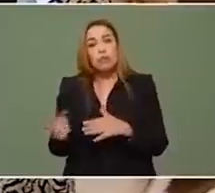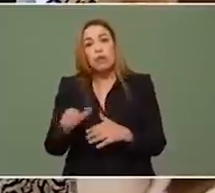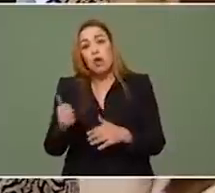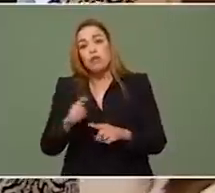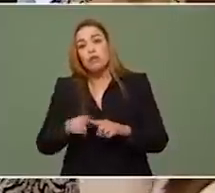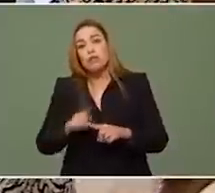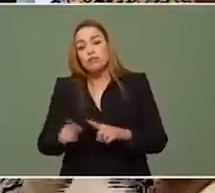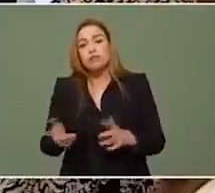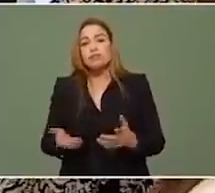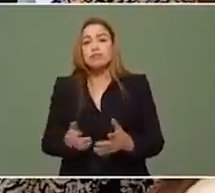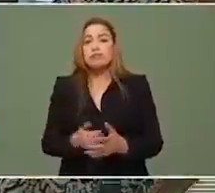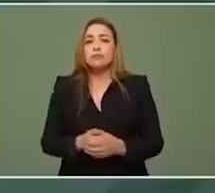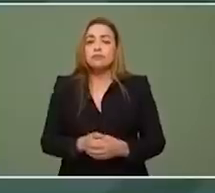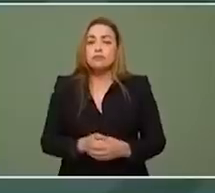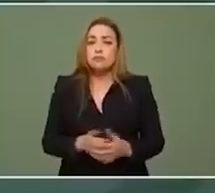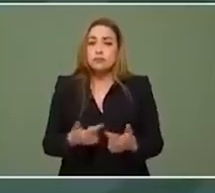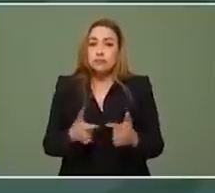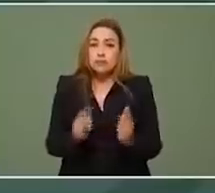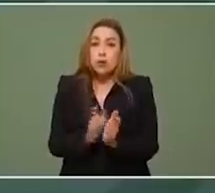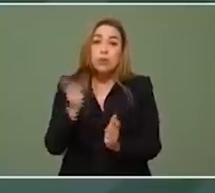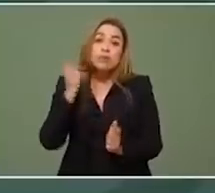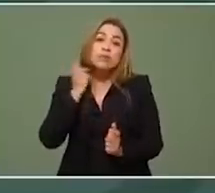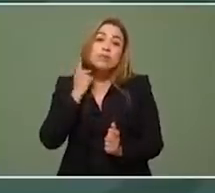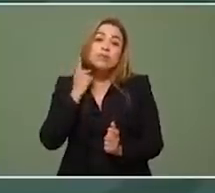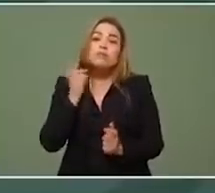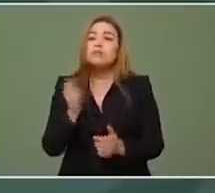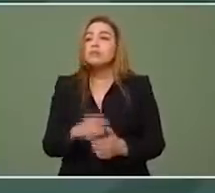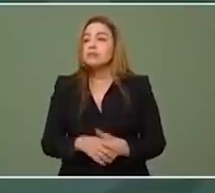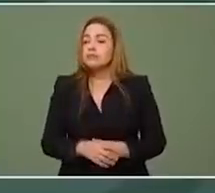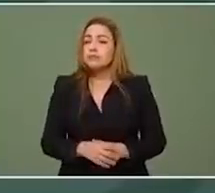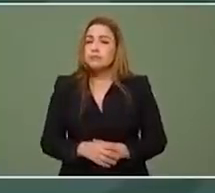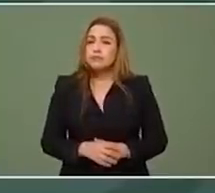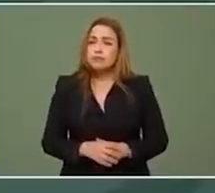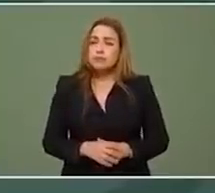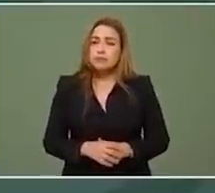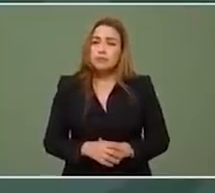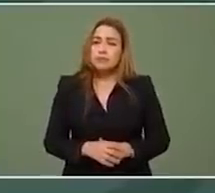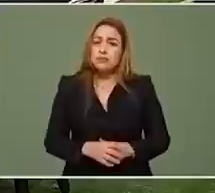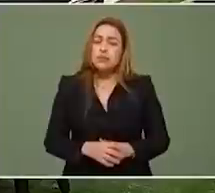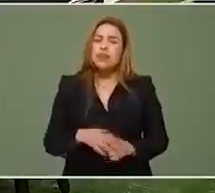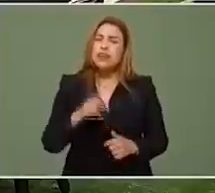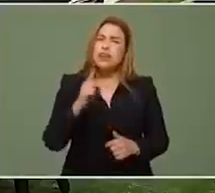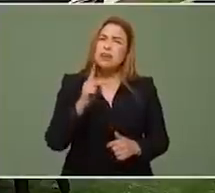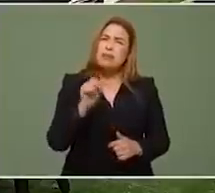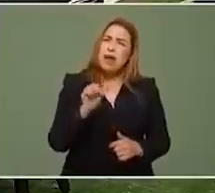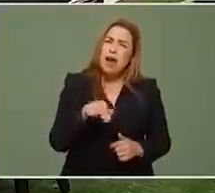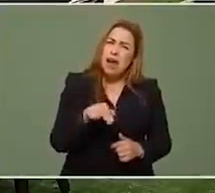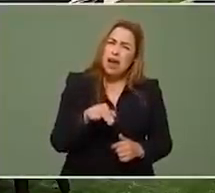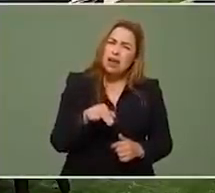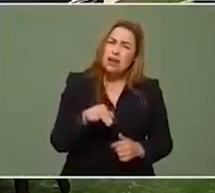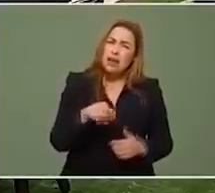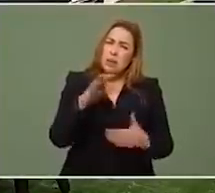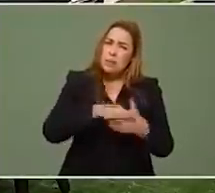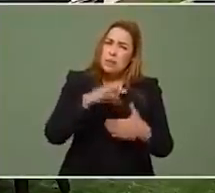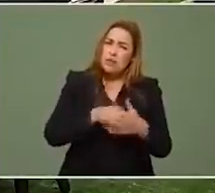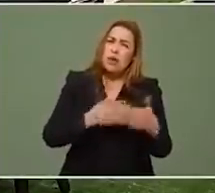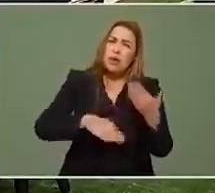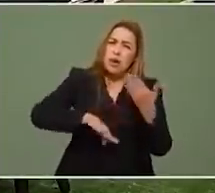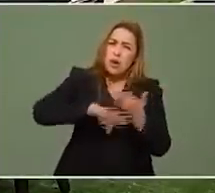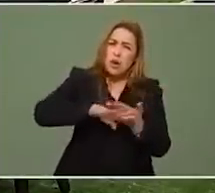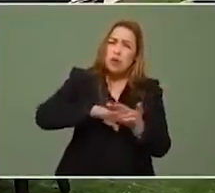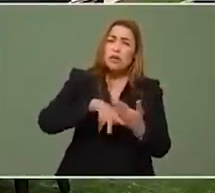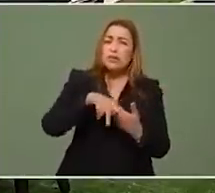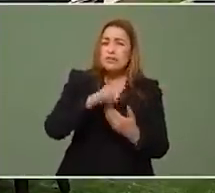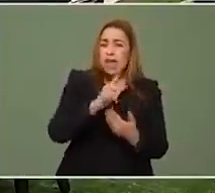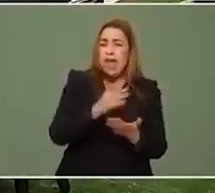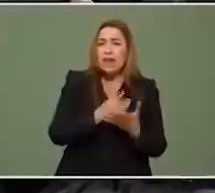y contaron en contra quién es el pan votó en contra ellos dijeron que no pero la